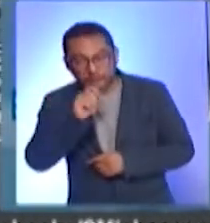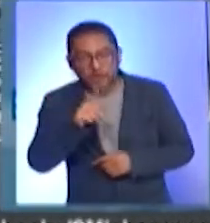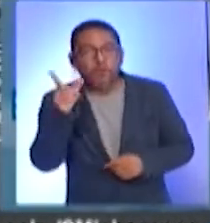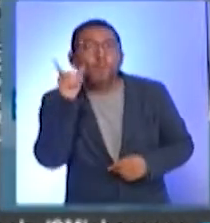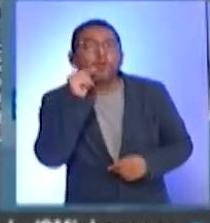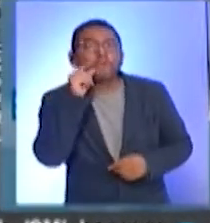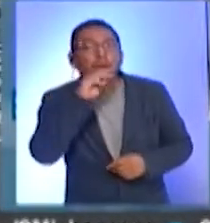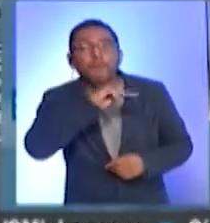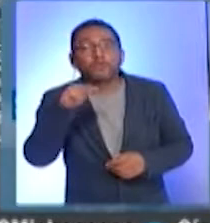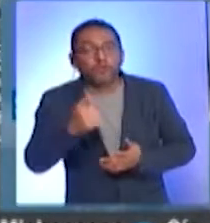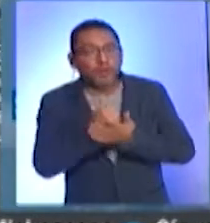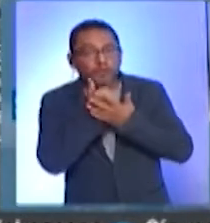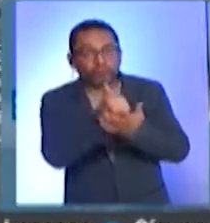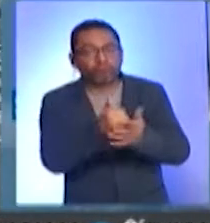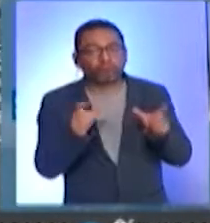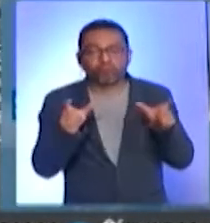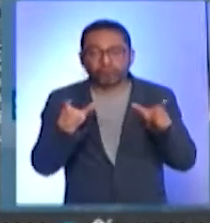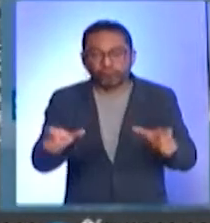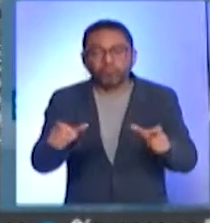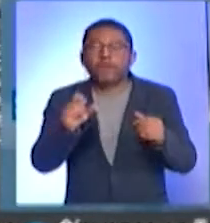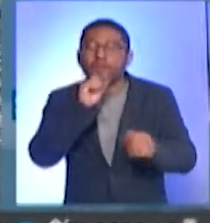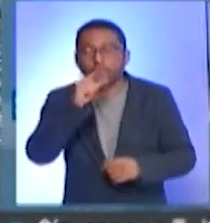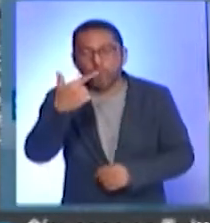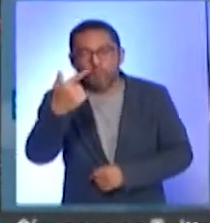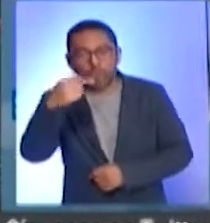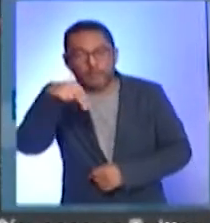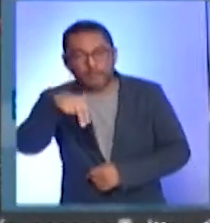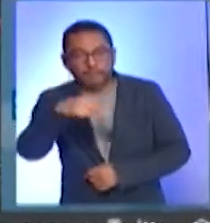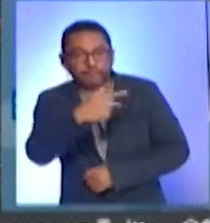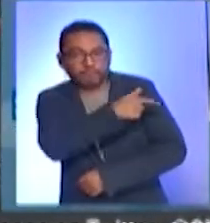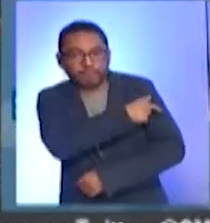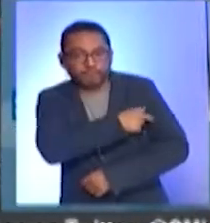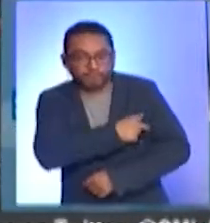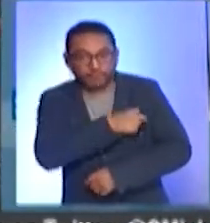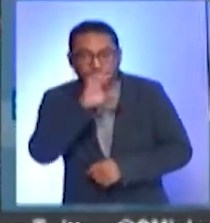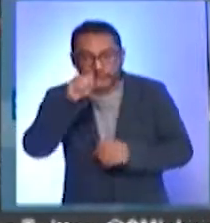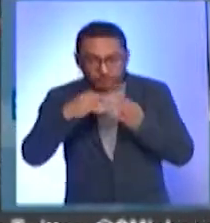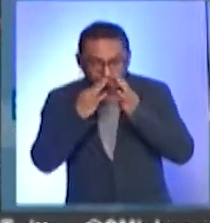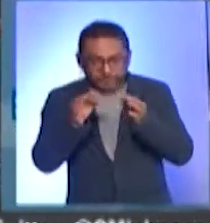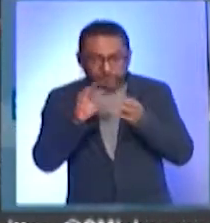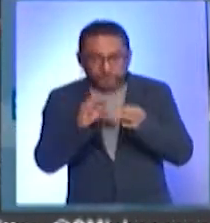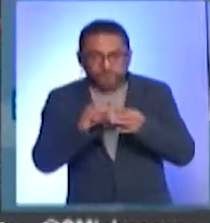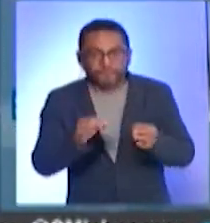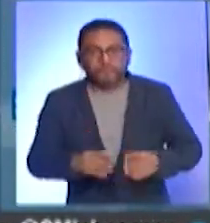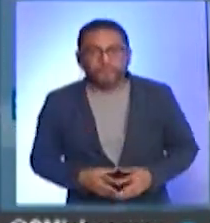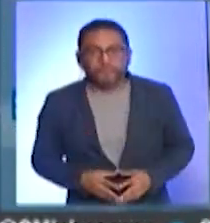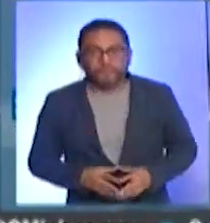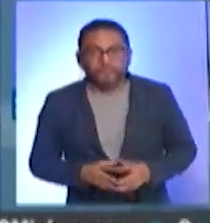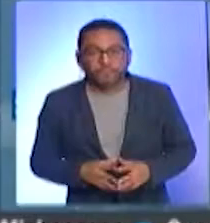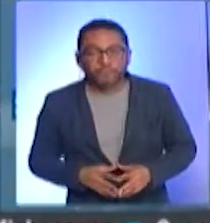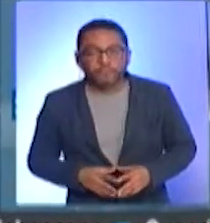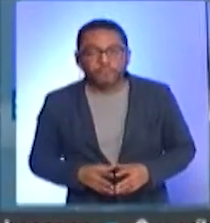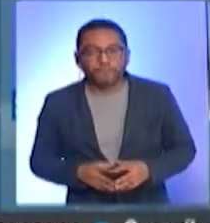michoacán y de la guardia nacional en ese m noticias rafael silva